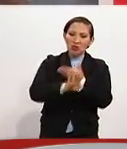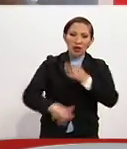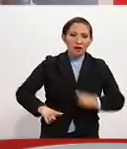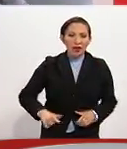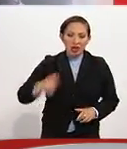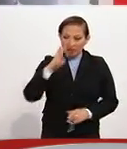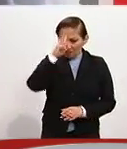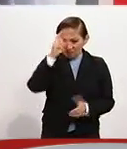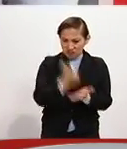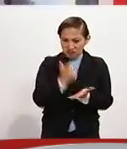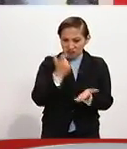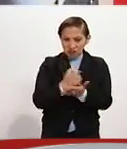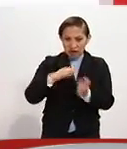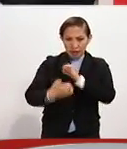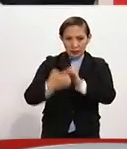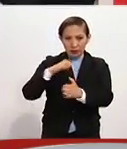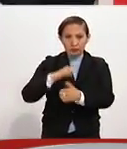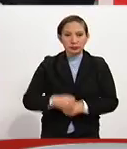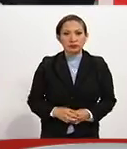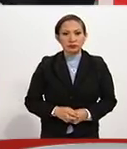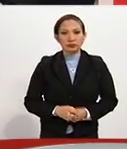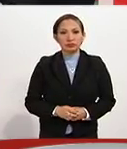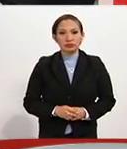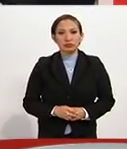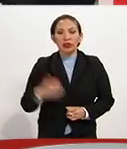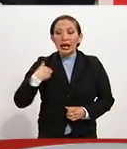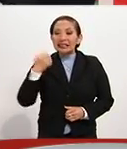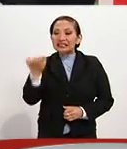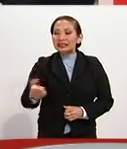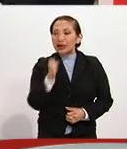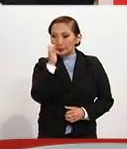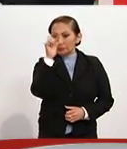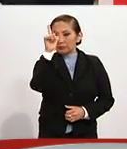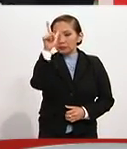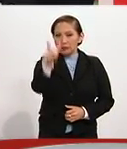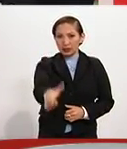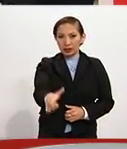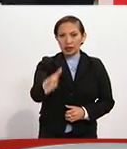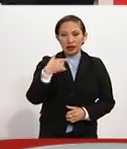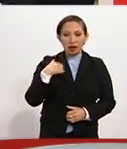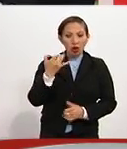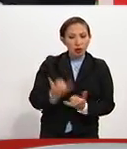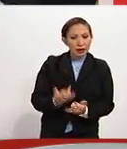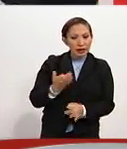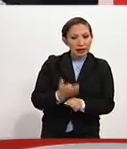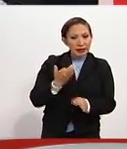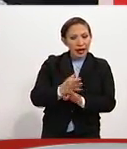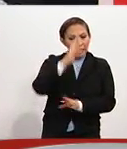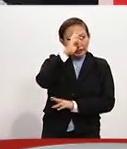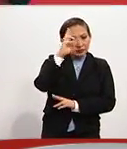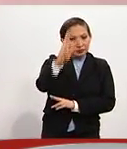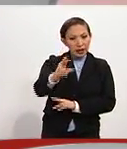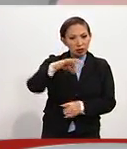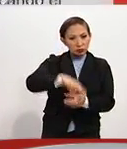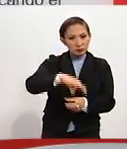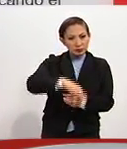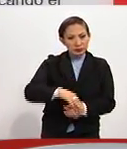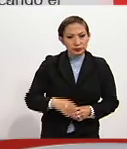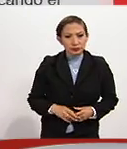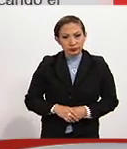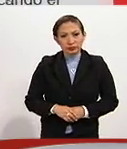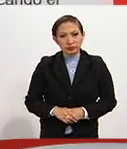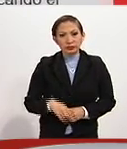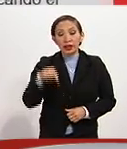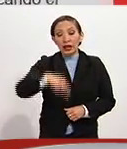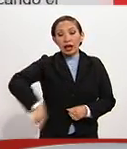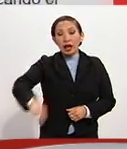Estado y venganza de sus opositores. Es el respeto a las urnas. Lo que está en juego es el respeto a las urnas. Por